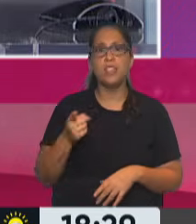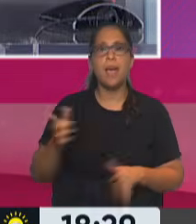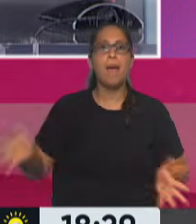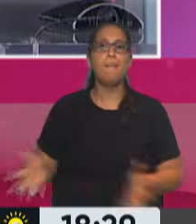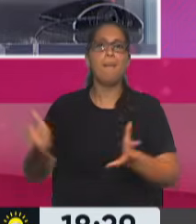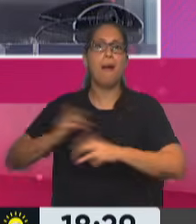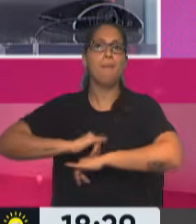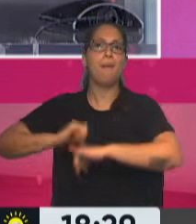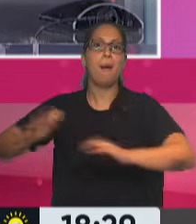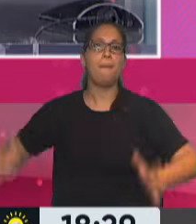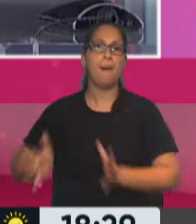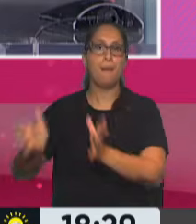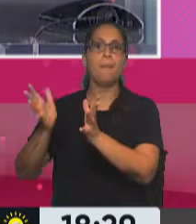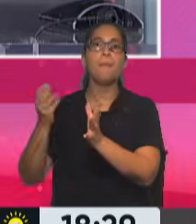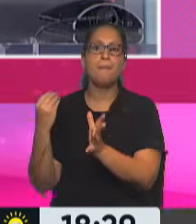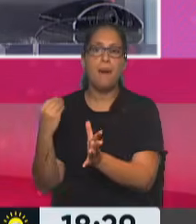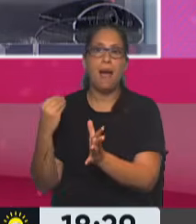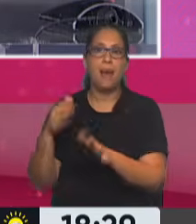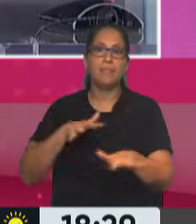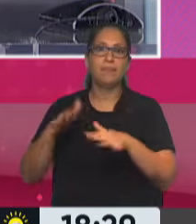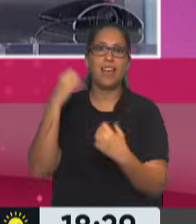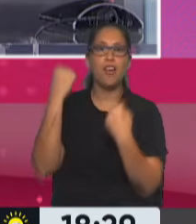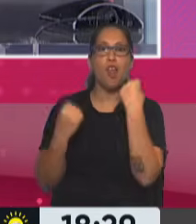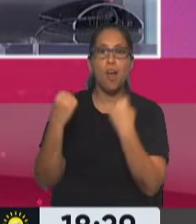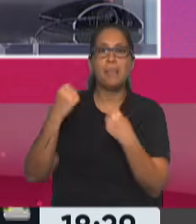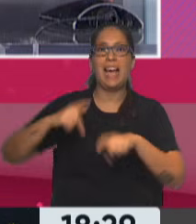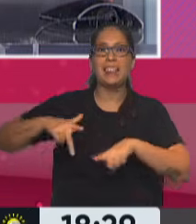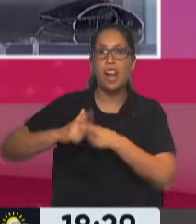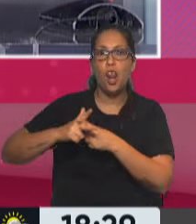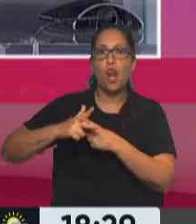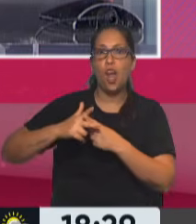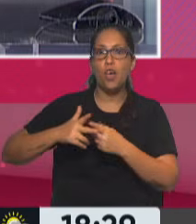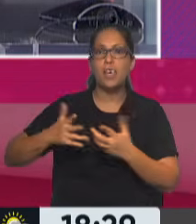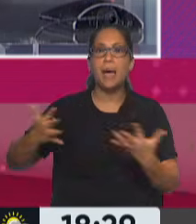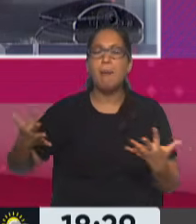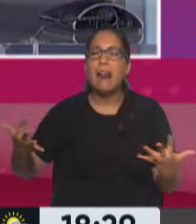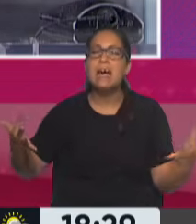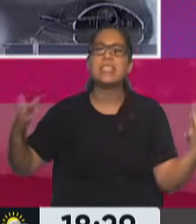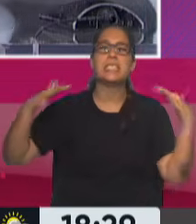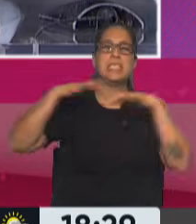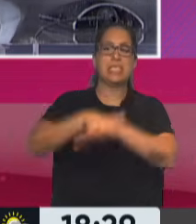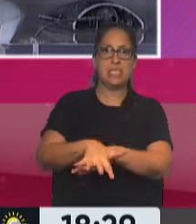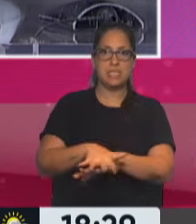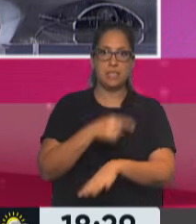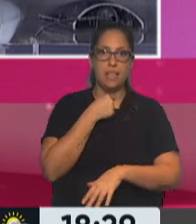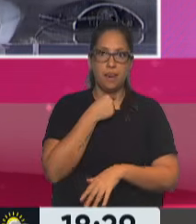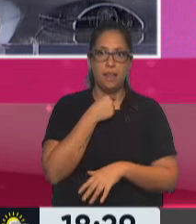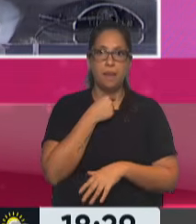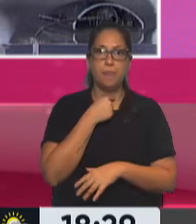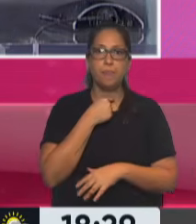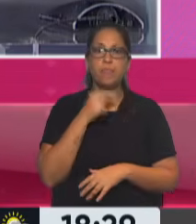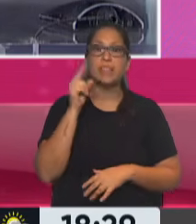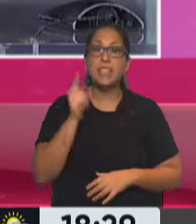promoción, intentando también una situación tecnológica y económica que es la integración. Porque también no es un dato menor a